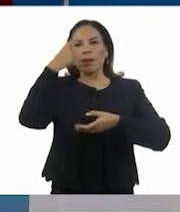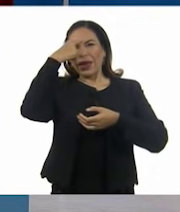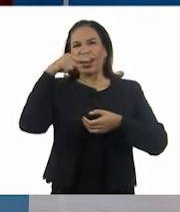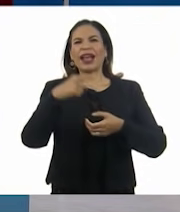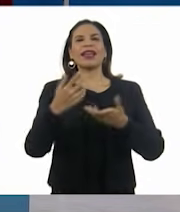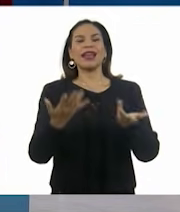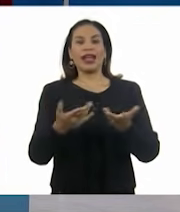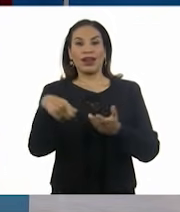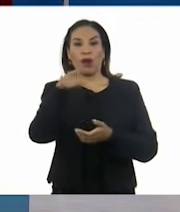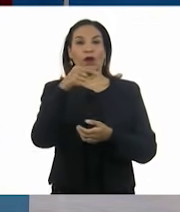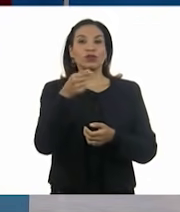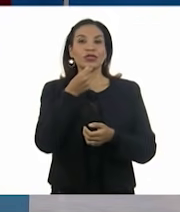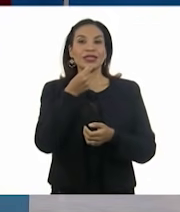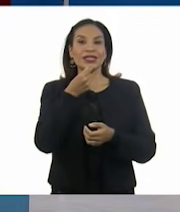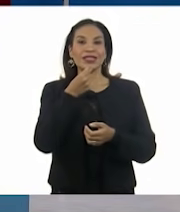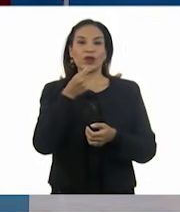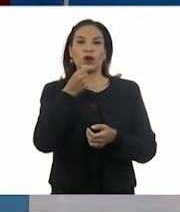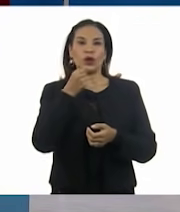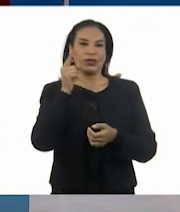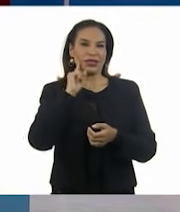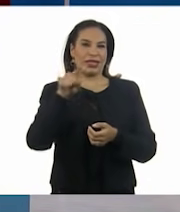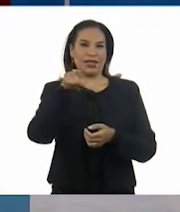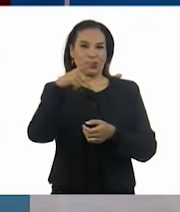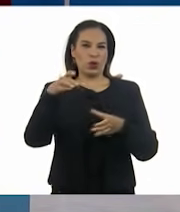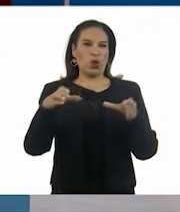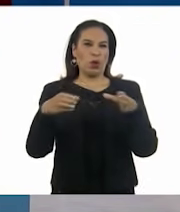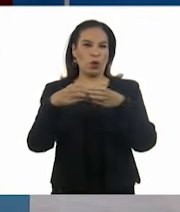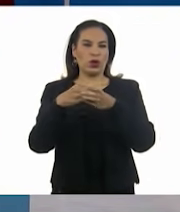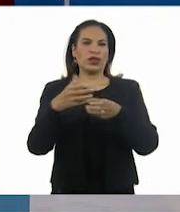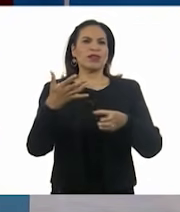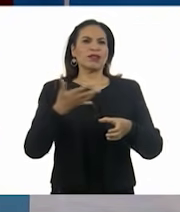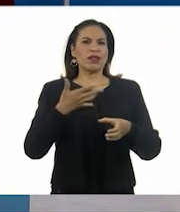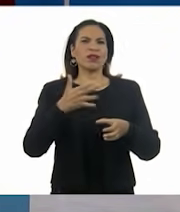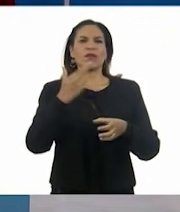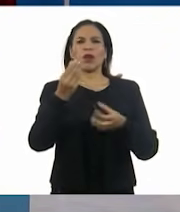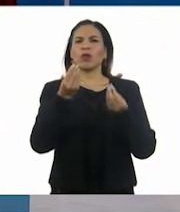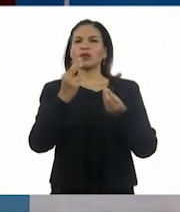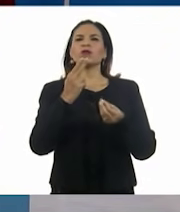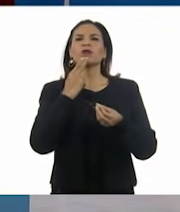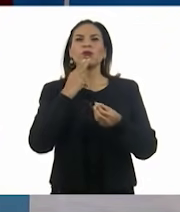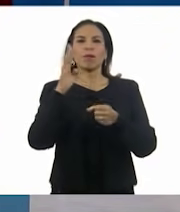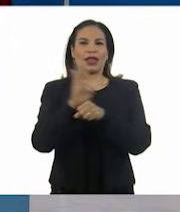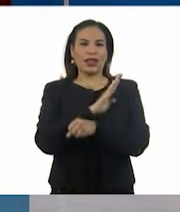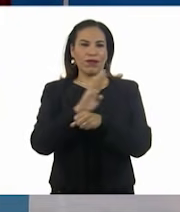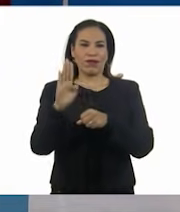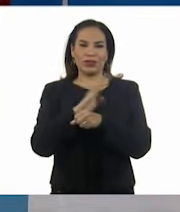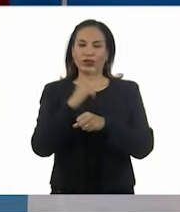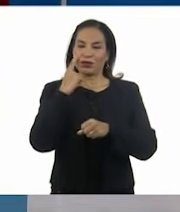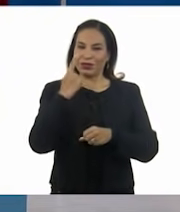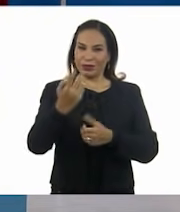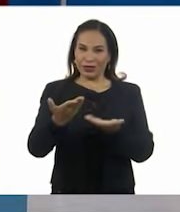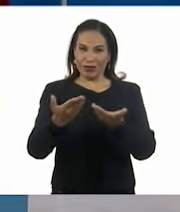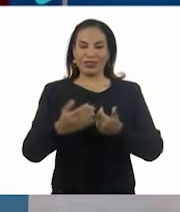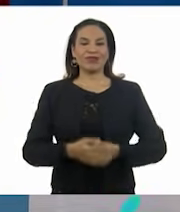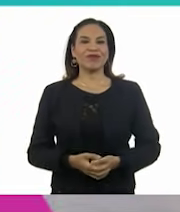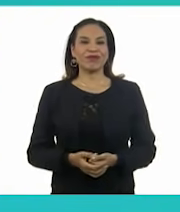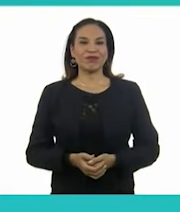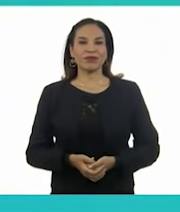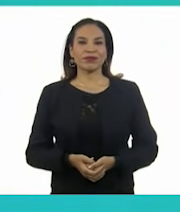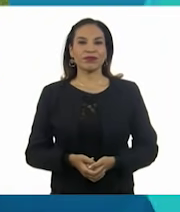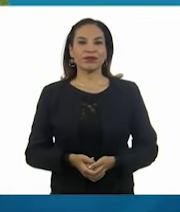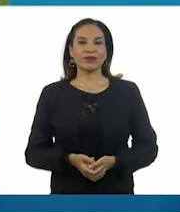que los niños y las niñas de su comunidad obtengan muchos beneficios. Vamos a verlo. ¿Les parece?